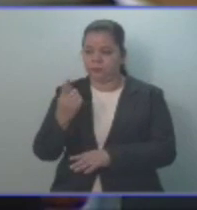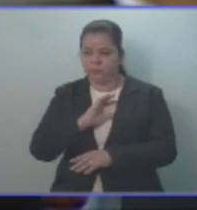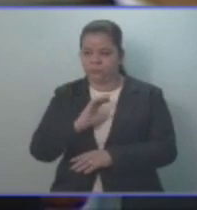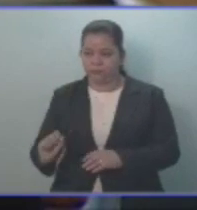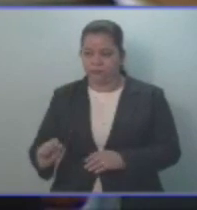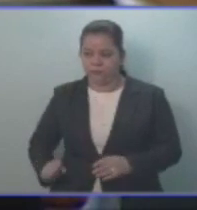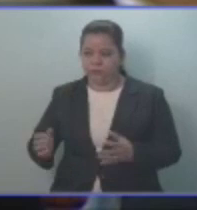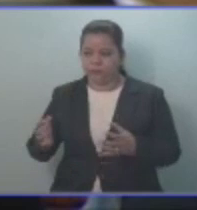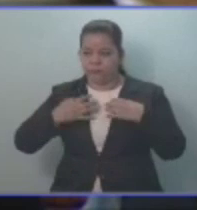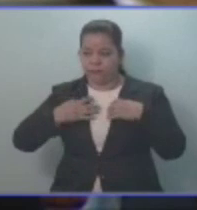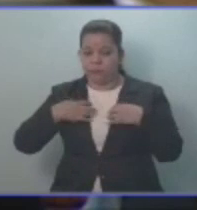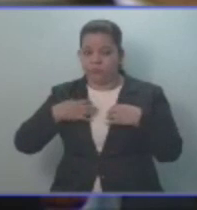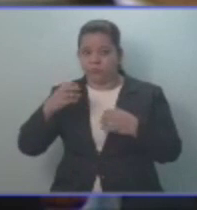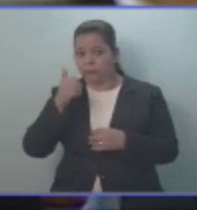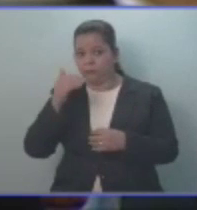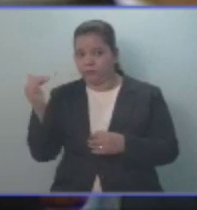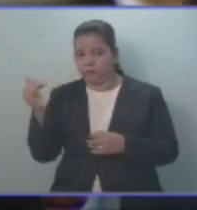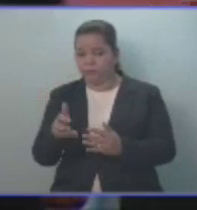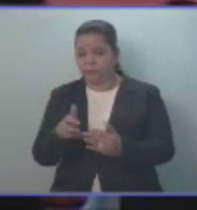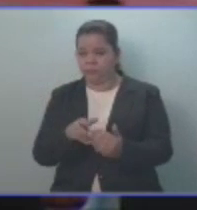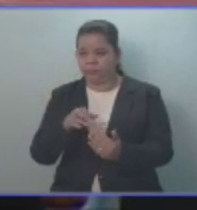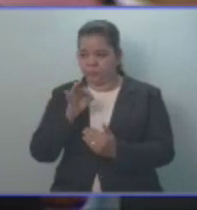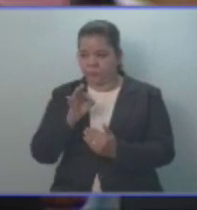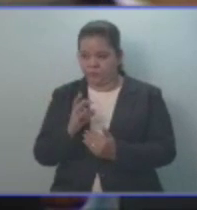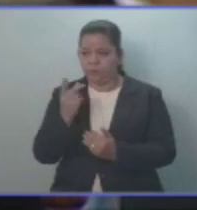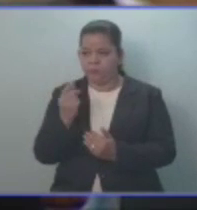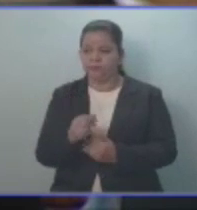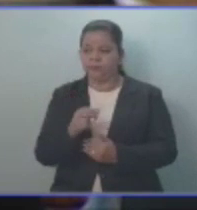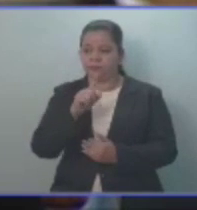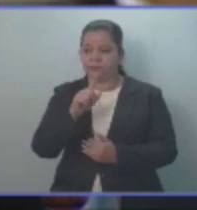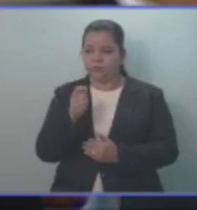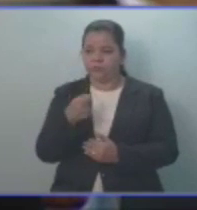el Exterior se refiere al expediente número